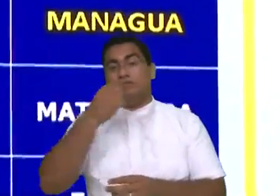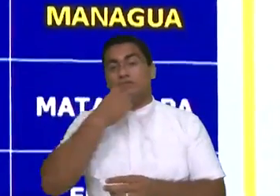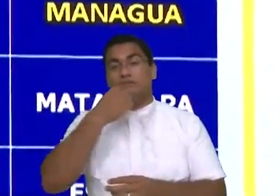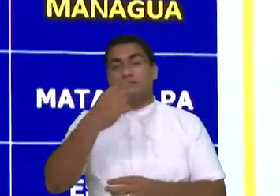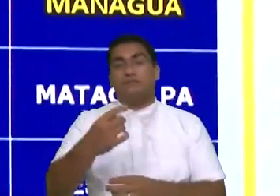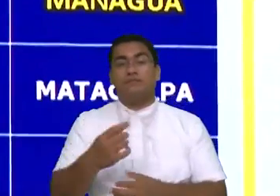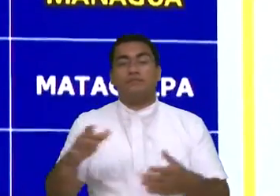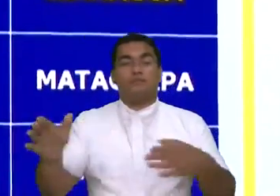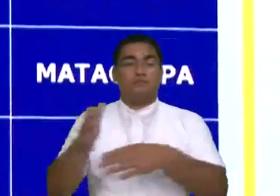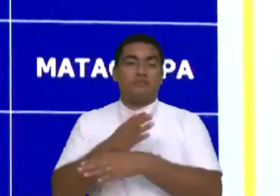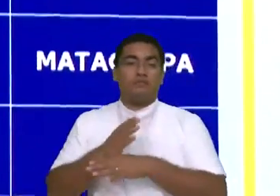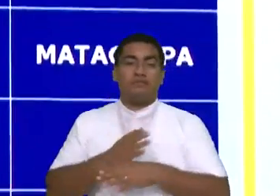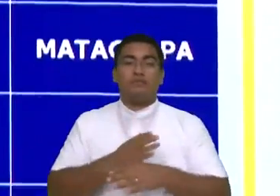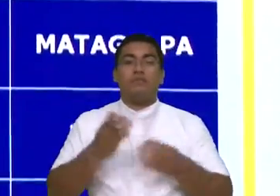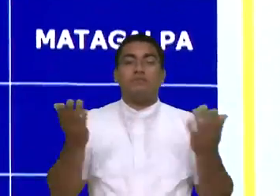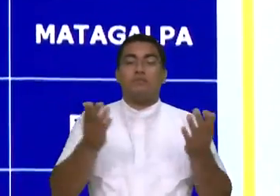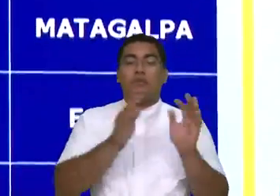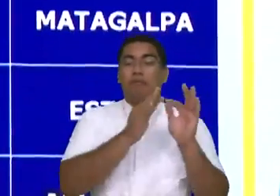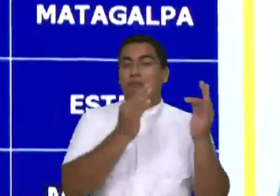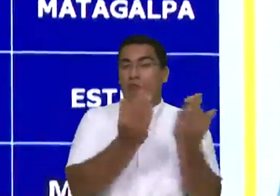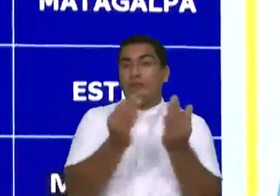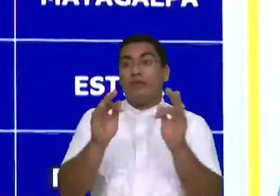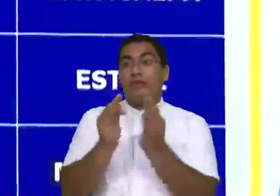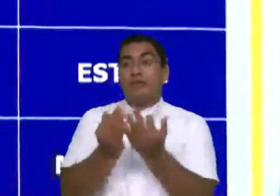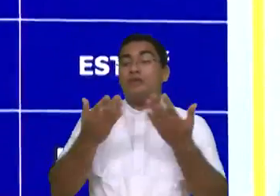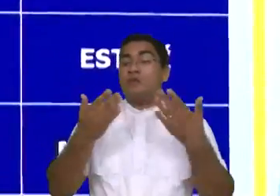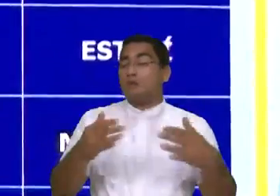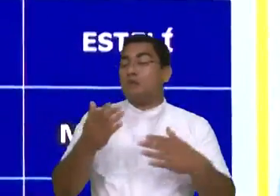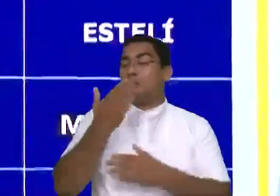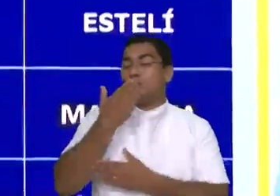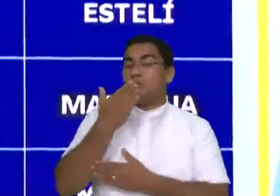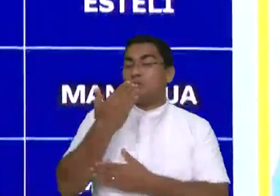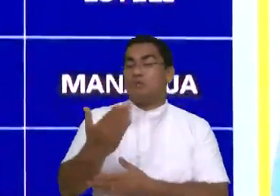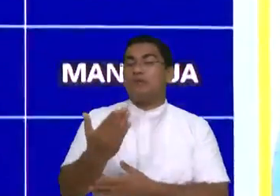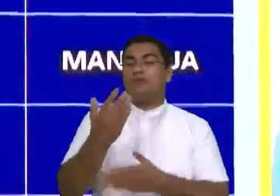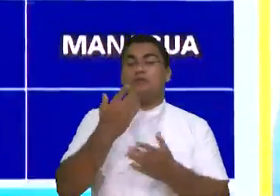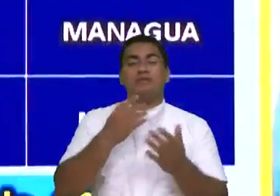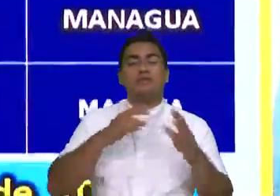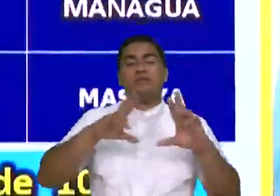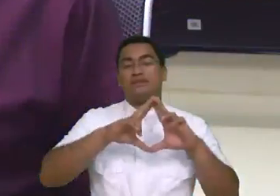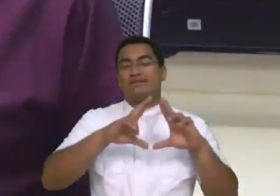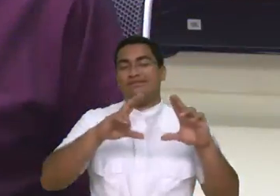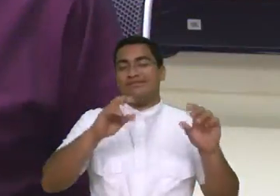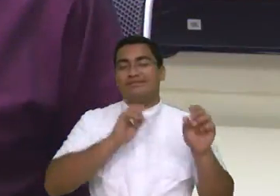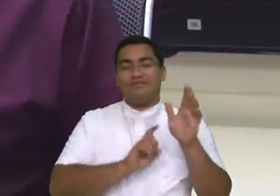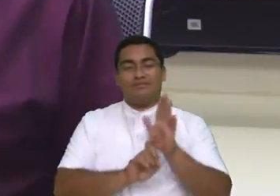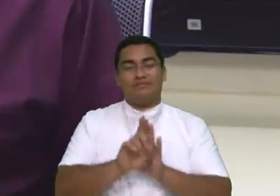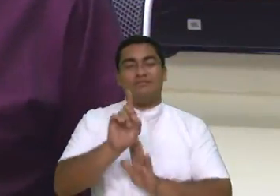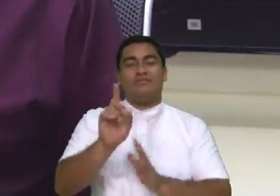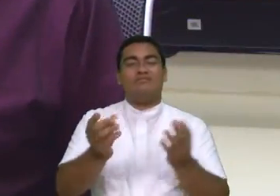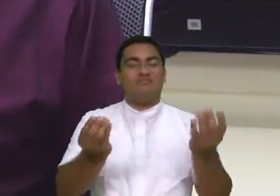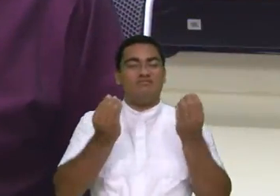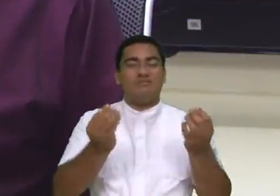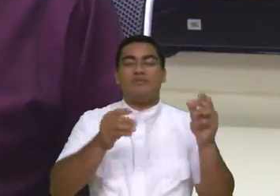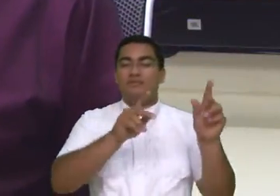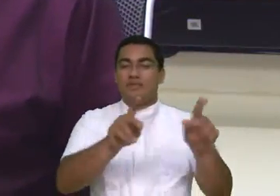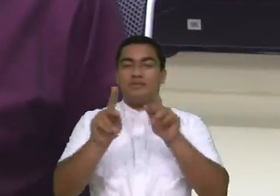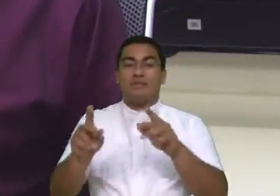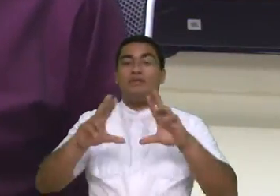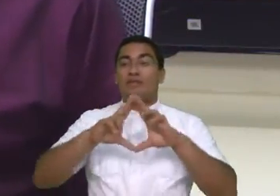una acometida para una familia, es un avance en nuestro país. Son más nicaragüenses que